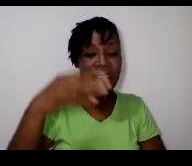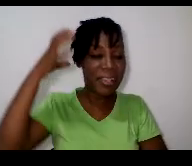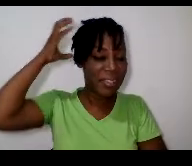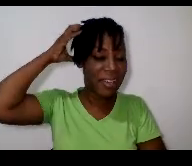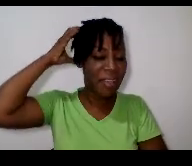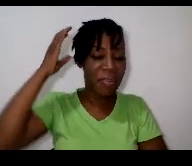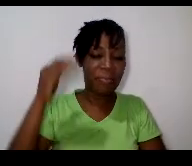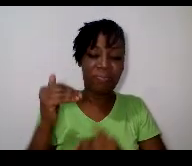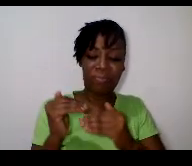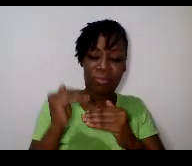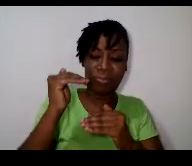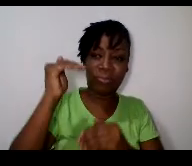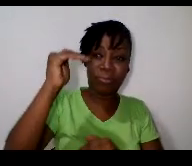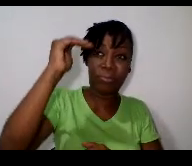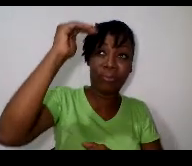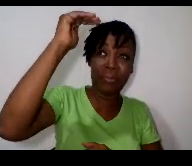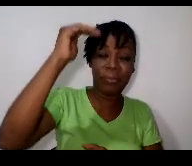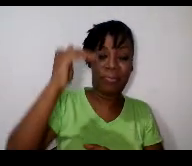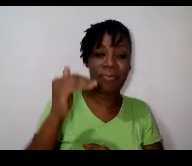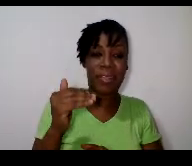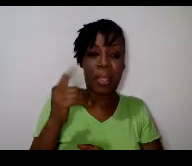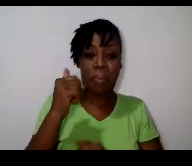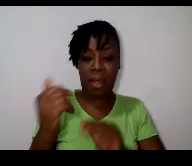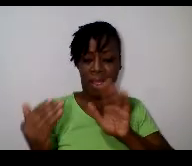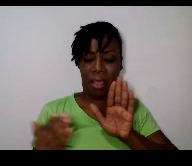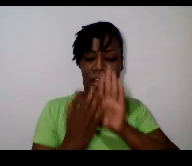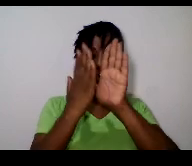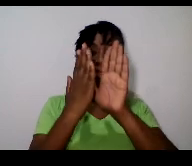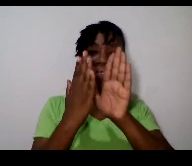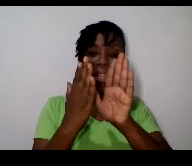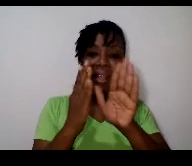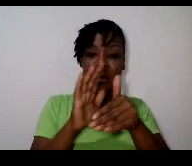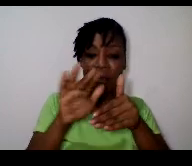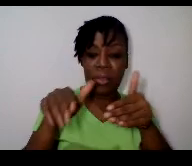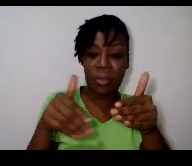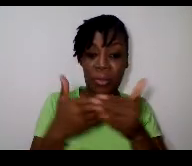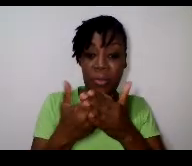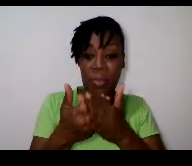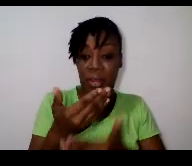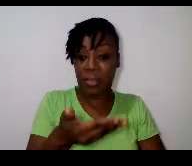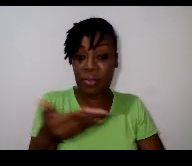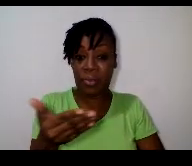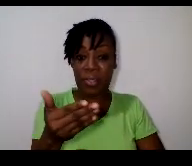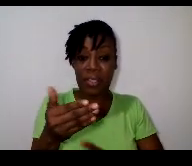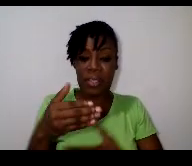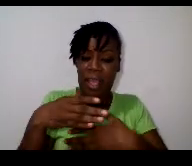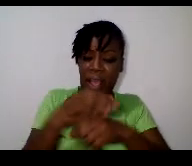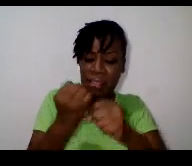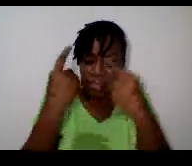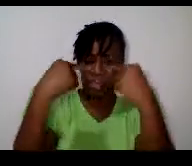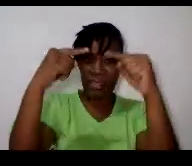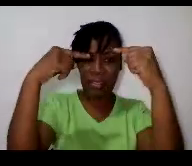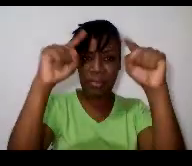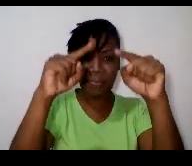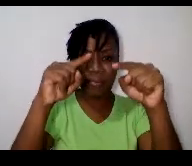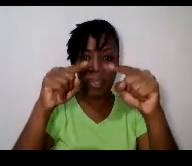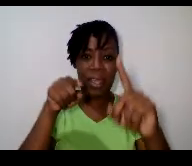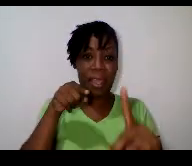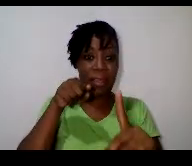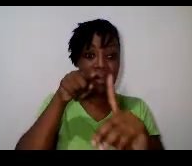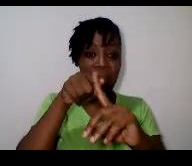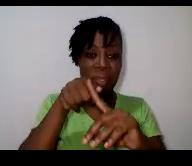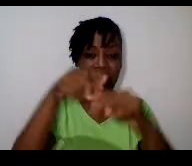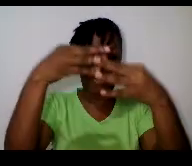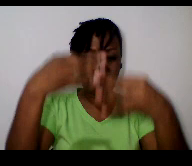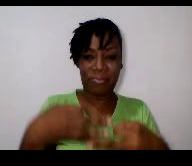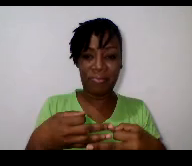aprender, listo para afrontar los desafíos, listo para ser exitoso y para lograr todos sus objetivos. Y entonces